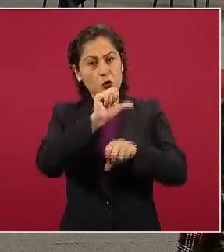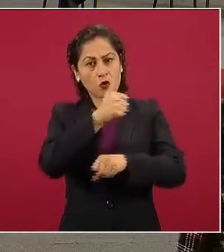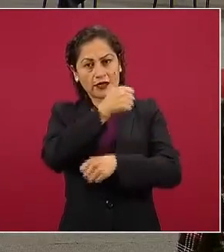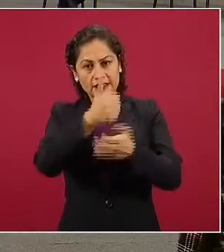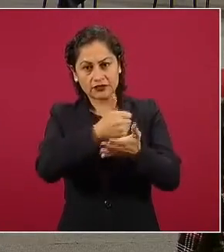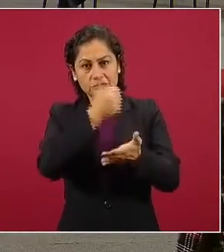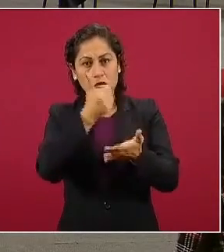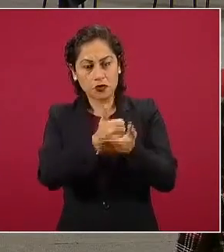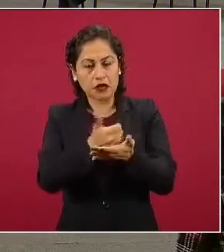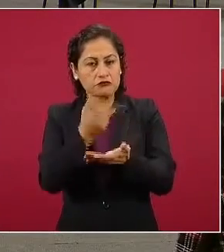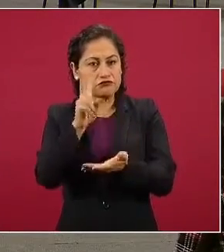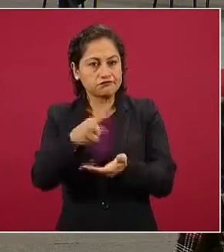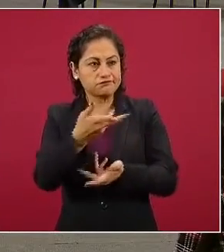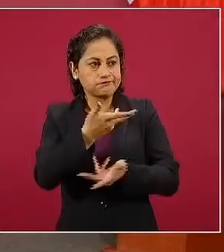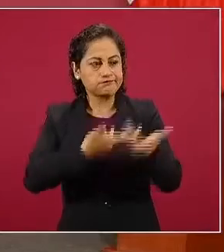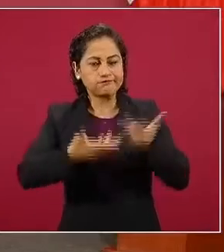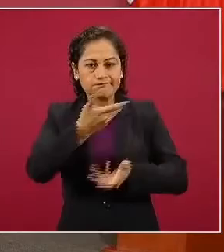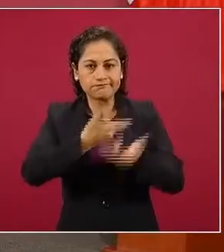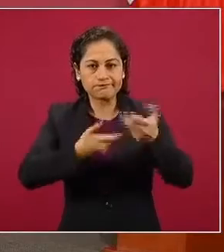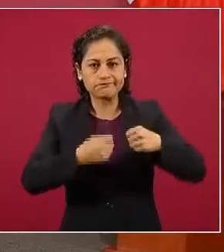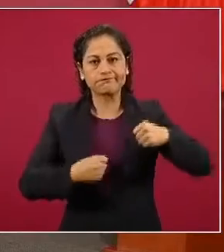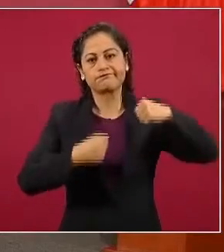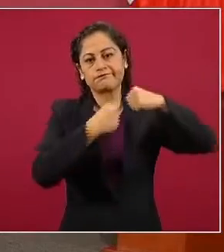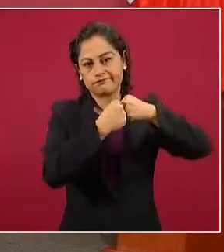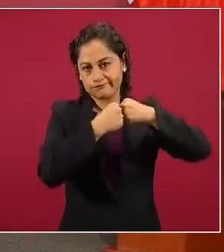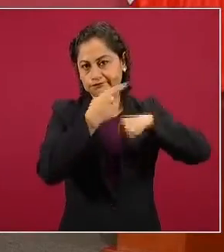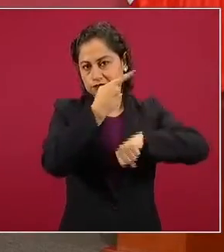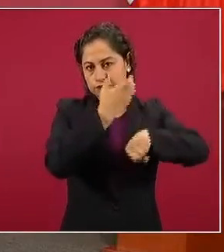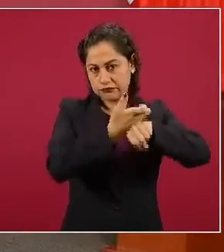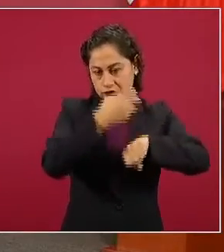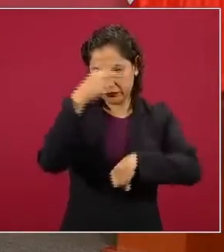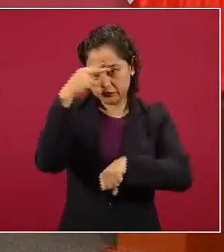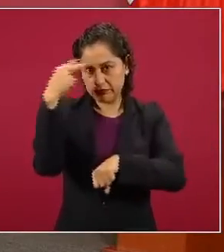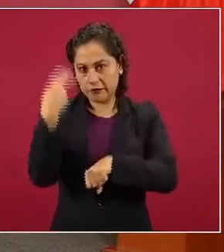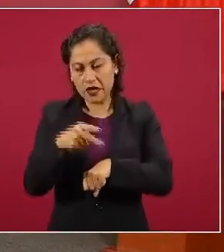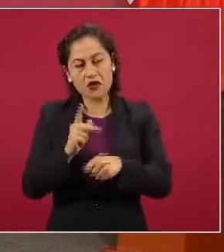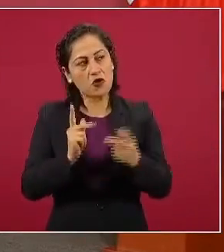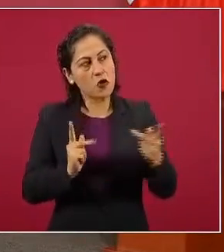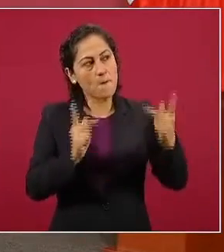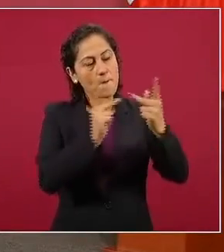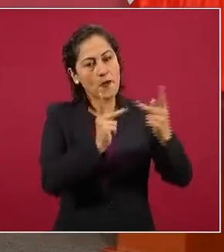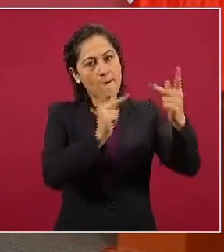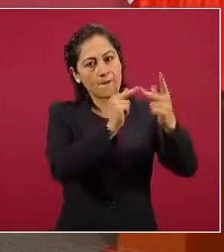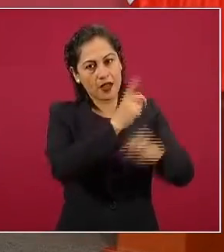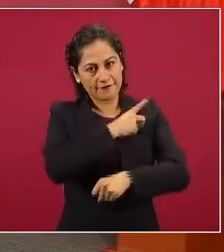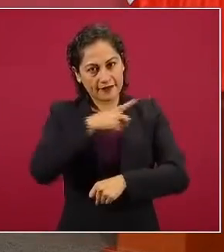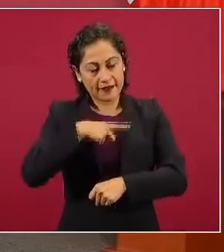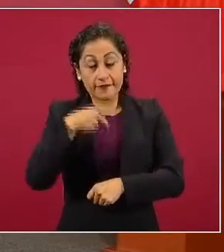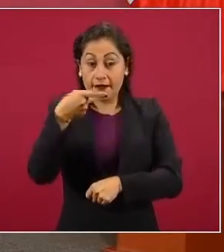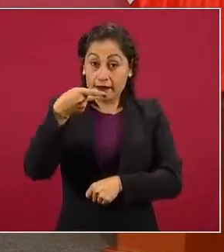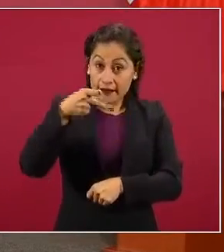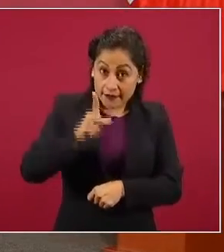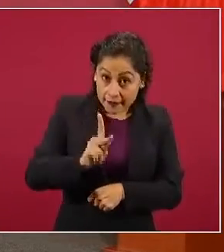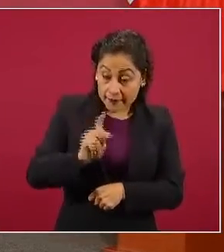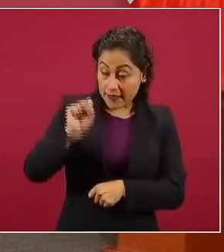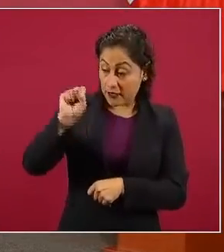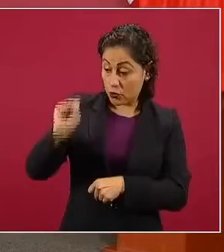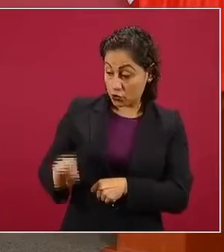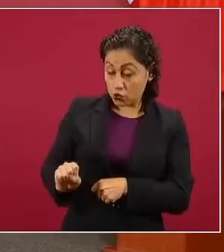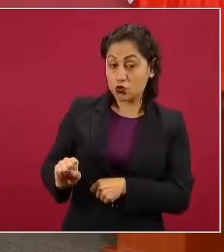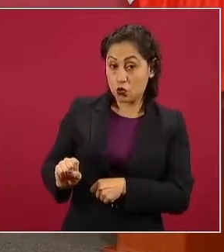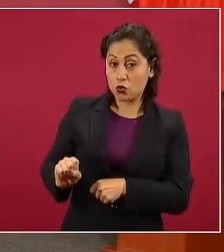las líneas nacionales y que tenía que haber condiciones similares. En el caso de la frontera sur, ese parece ser el